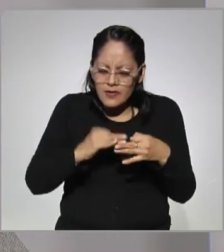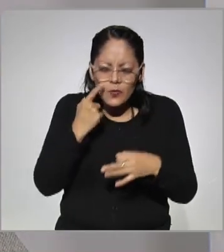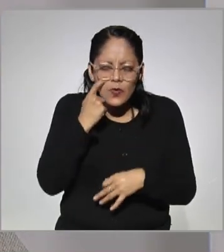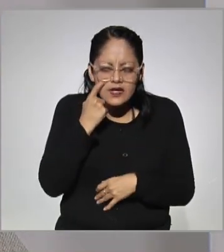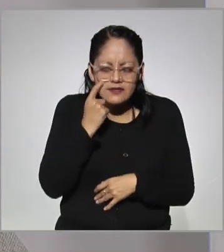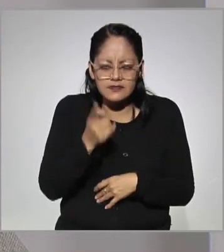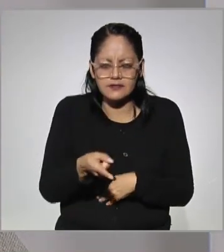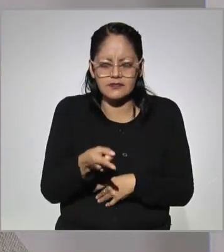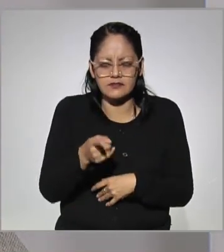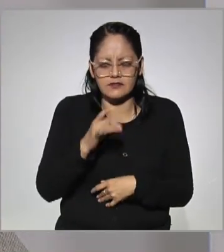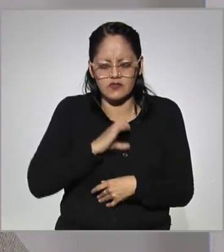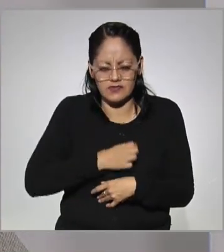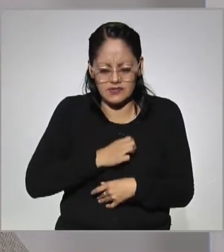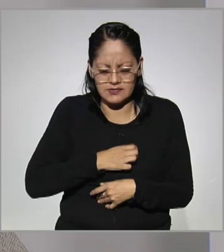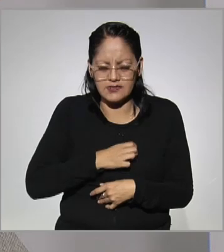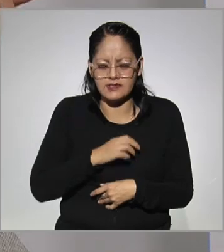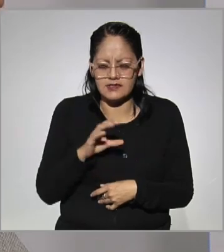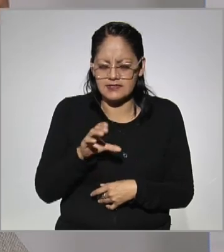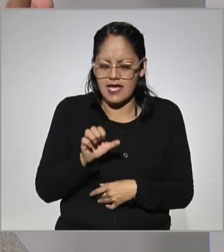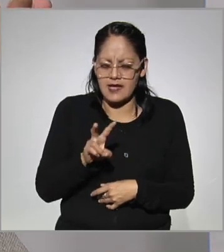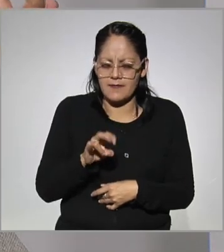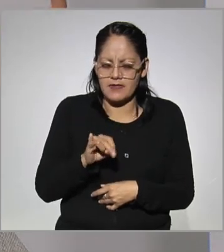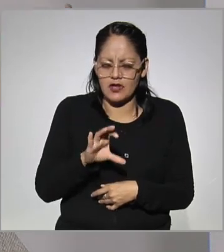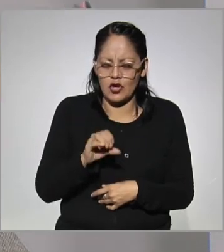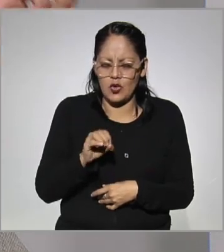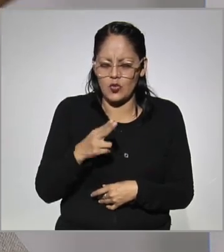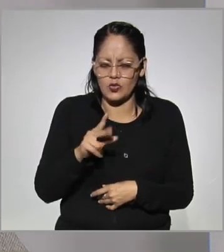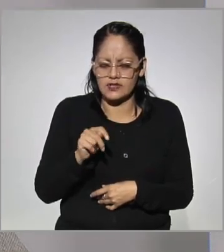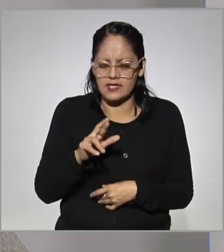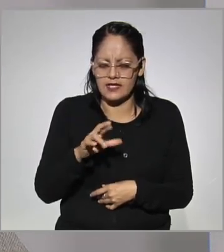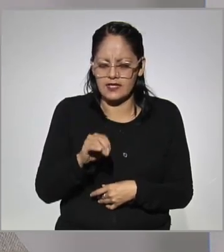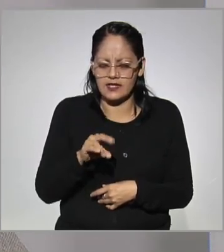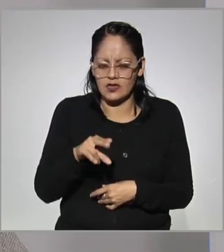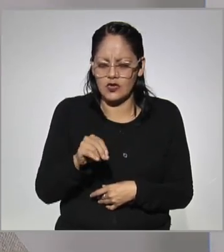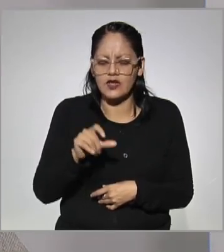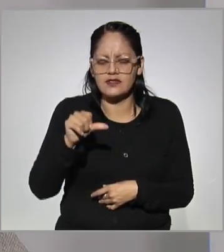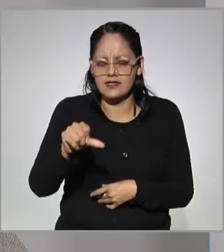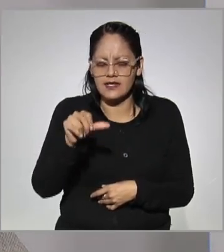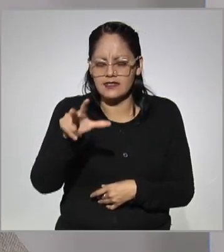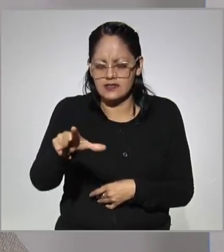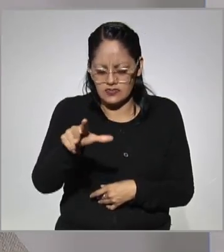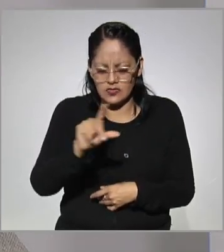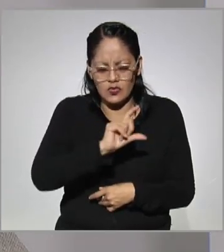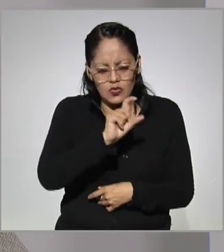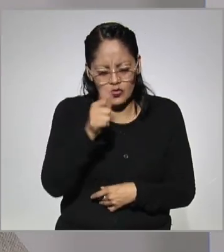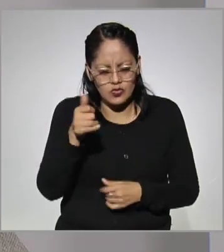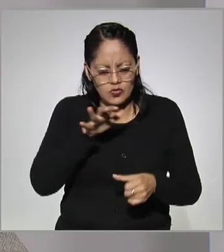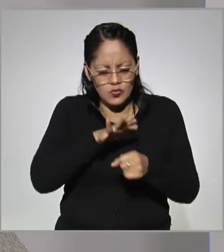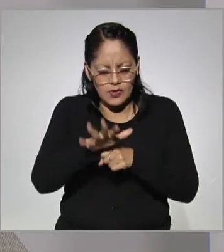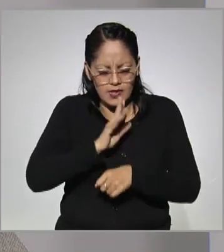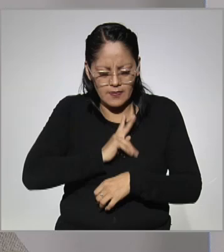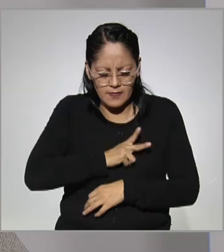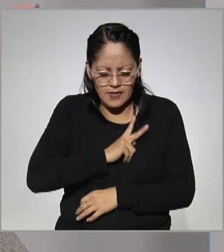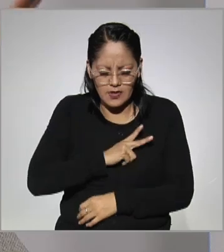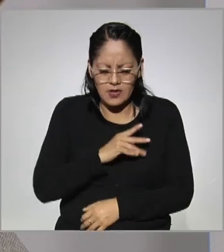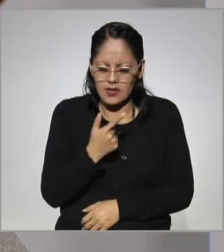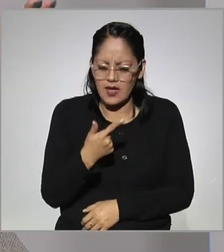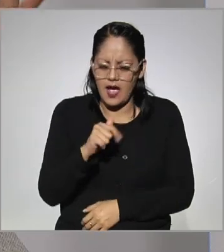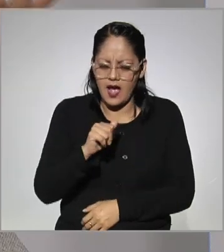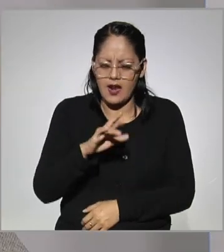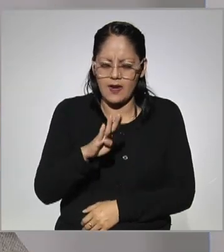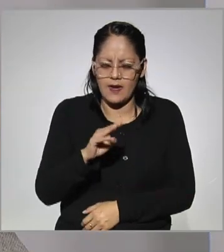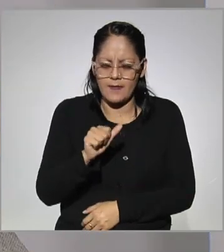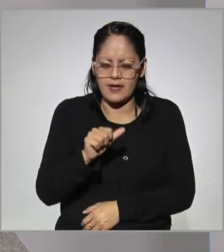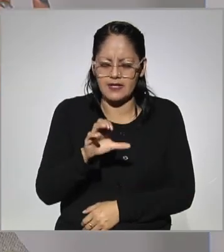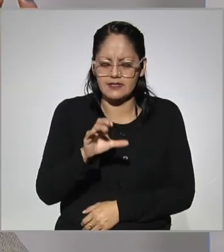más relacionados a cáncer cervicuterino, que es el 16 y el 18, y posteriormente la que tiene 4 virus, que es Gardasil, que es